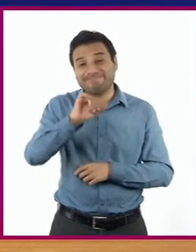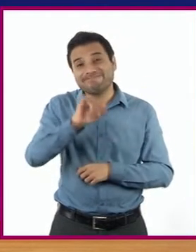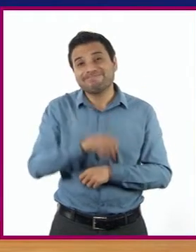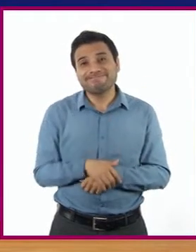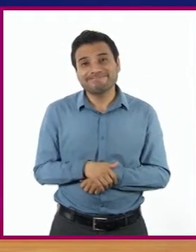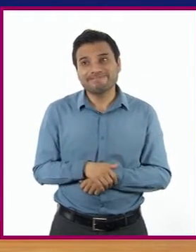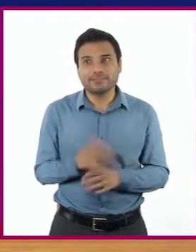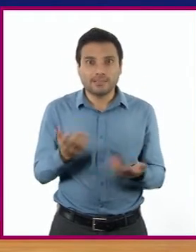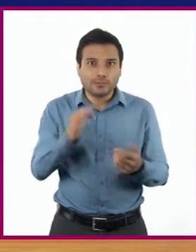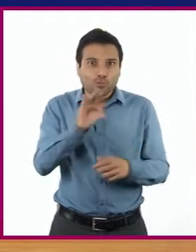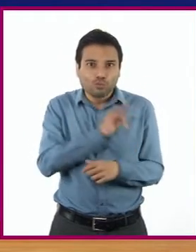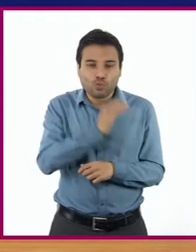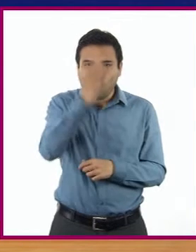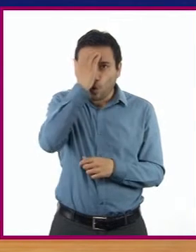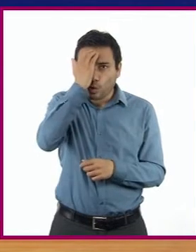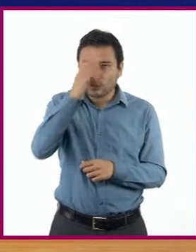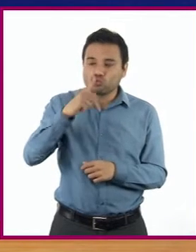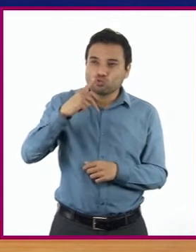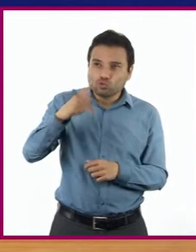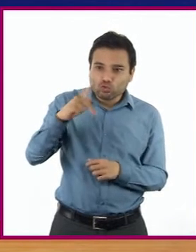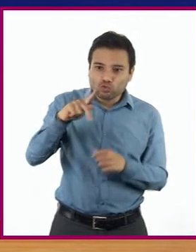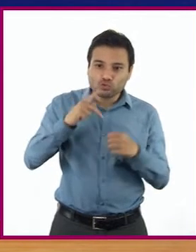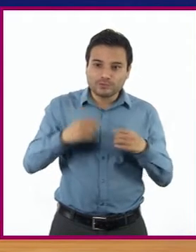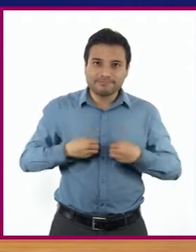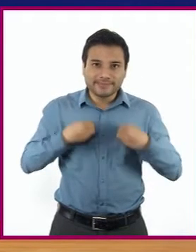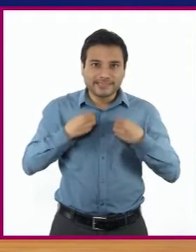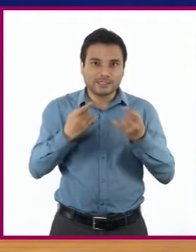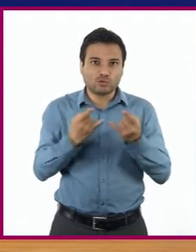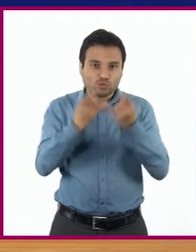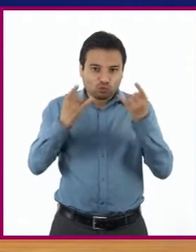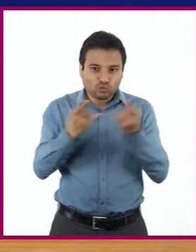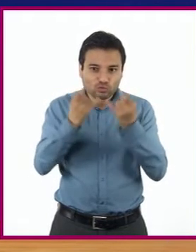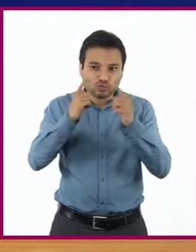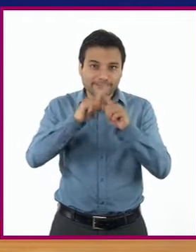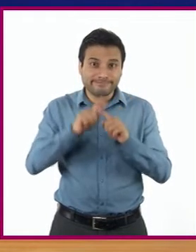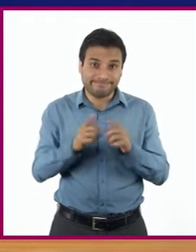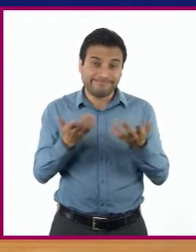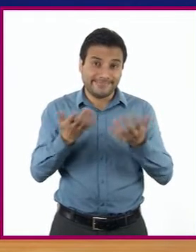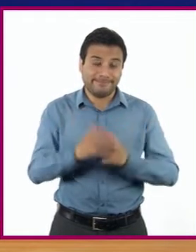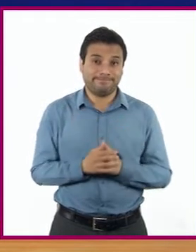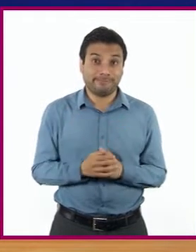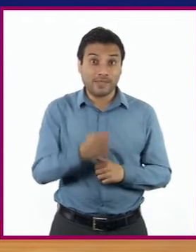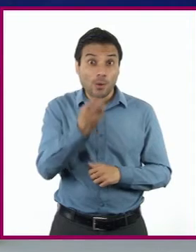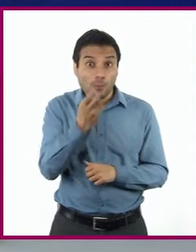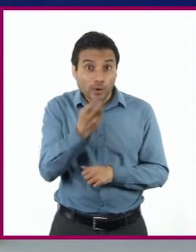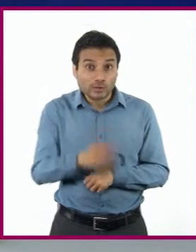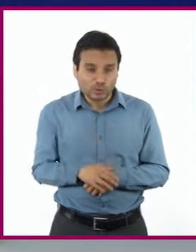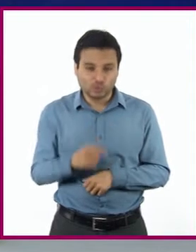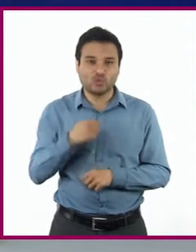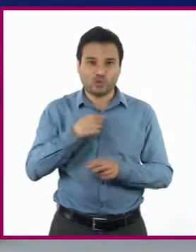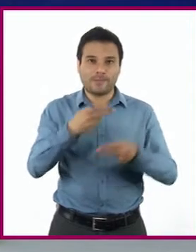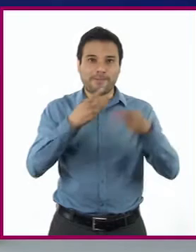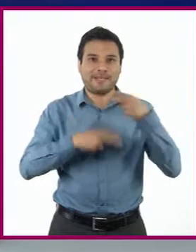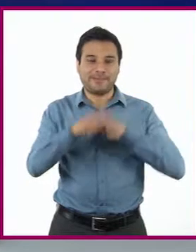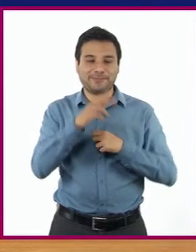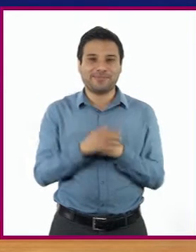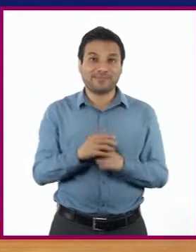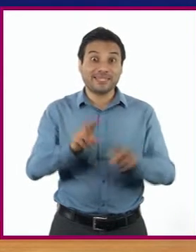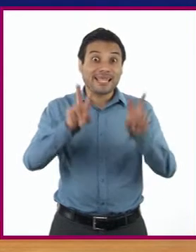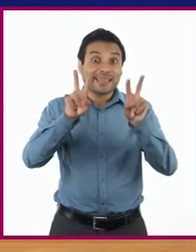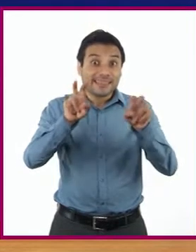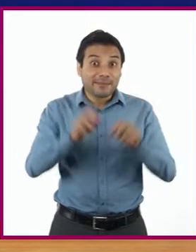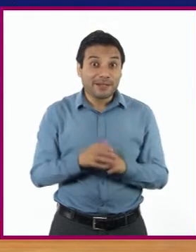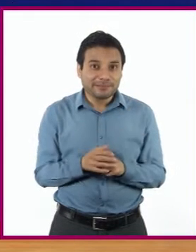así sabríamos de primera mano mucho de los sucesos que marcaron su vida y su obra. Es por eso que decidí venir, ya que el tema del